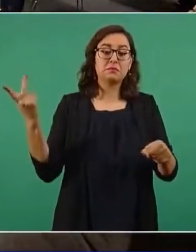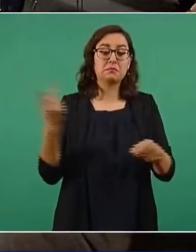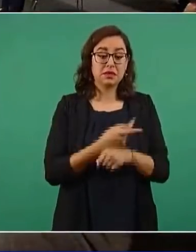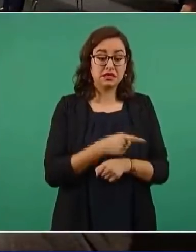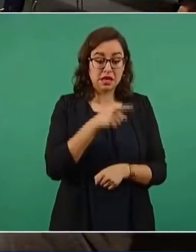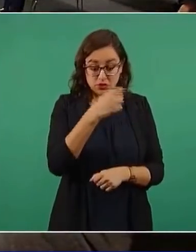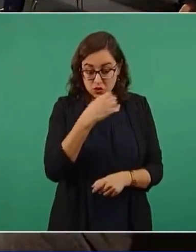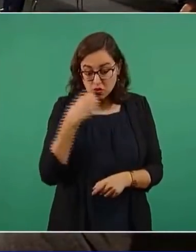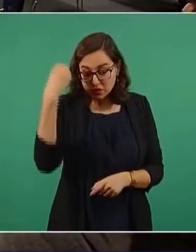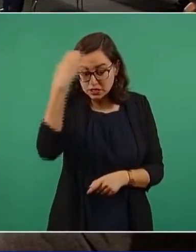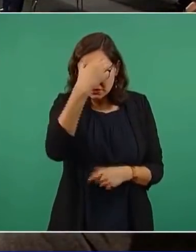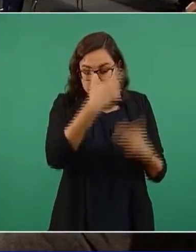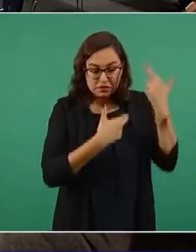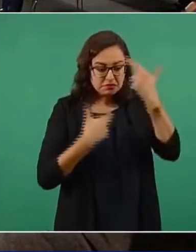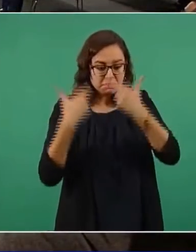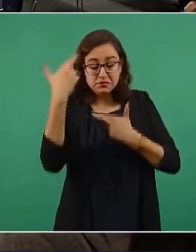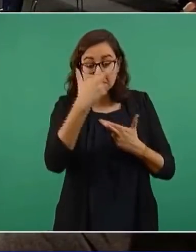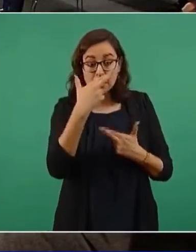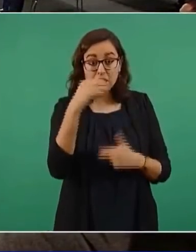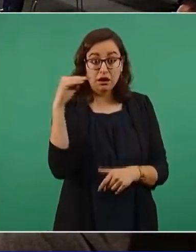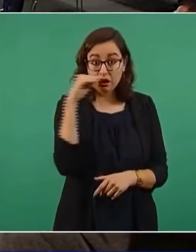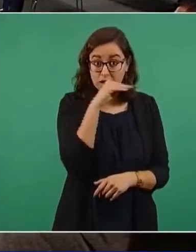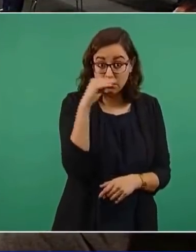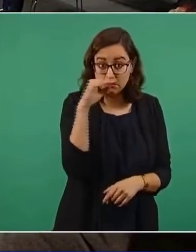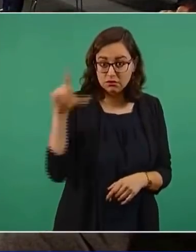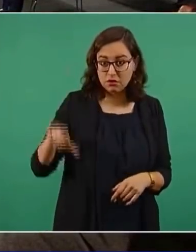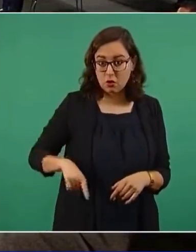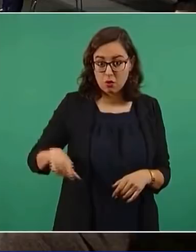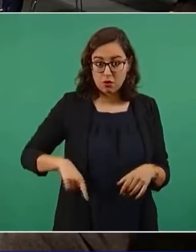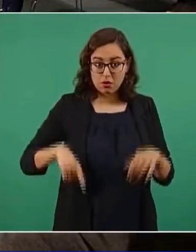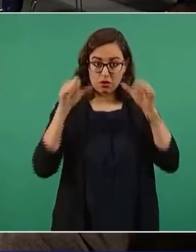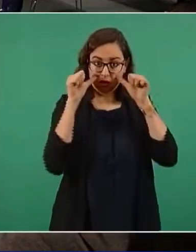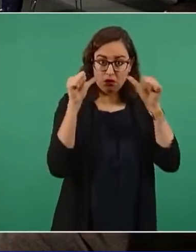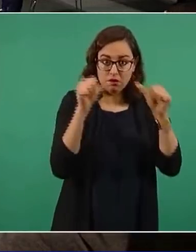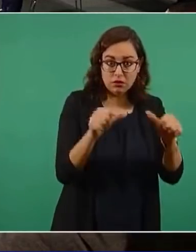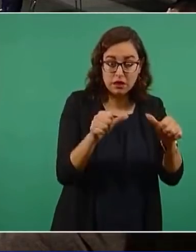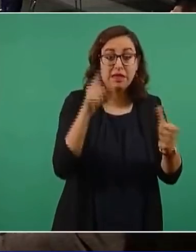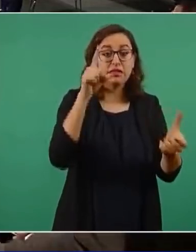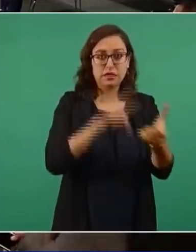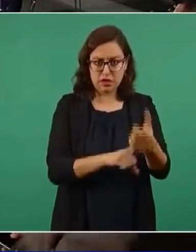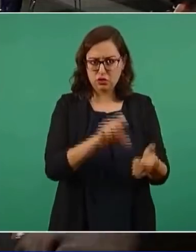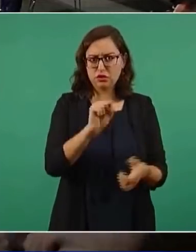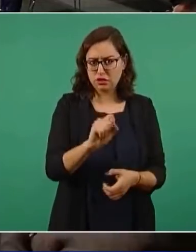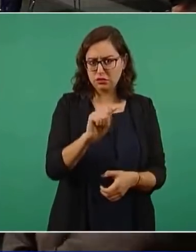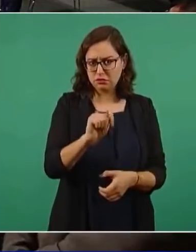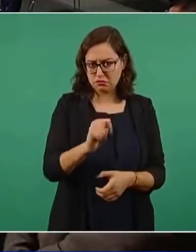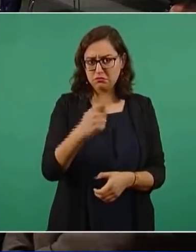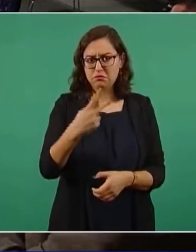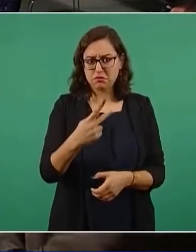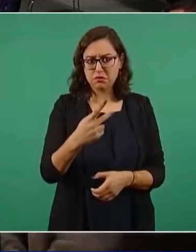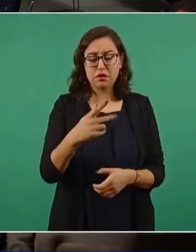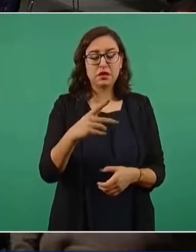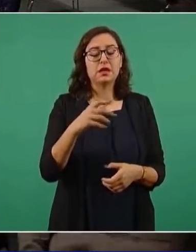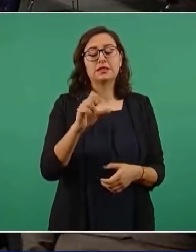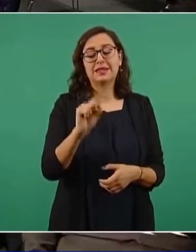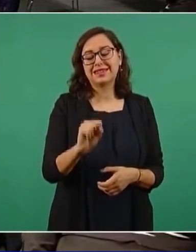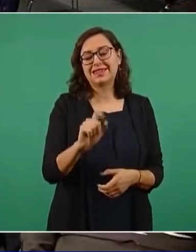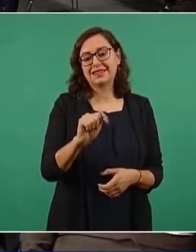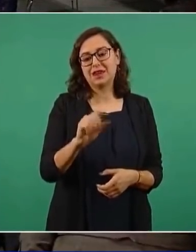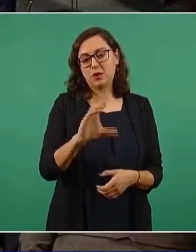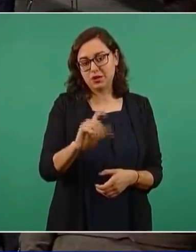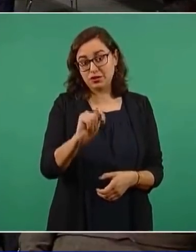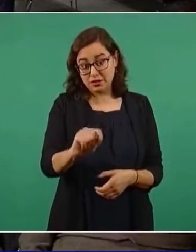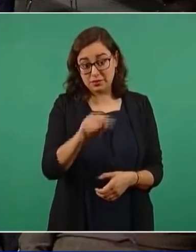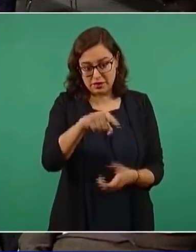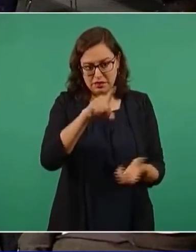exámenes. Y entonces la Secretaría de Comunicaciones y Transportes, que tenía unidades médicas para hacerlo, por estos pillajes